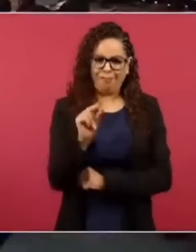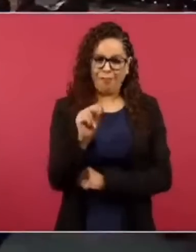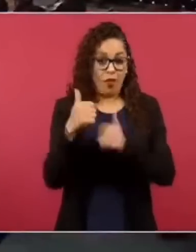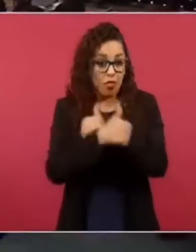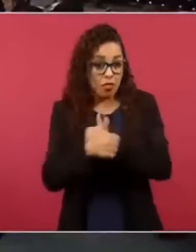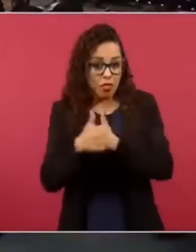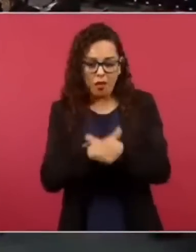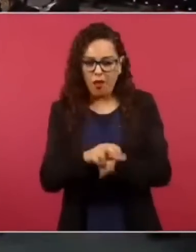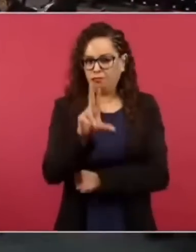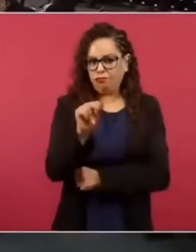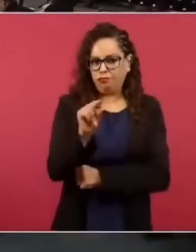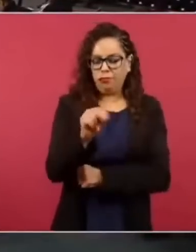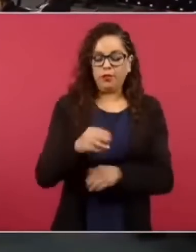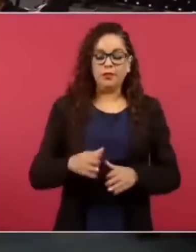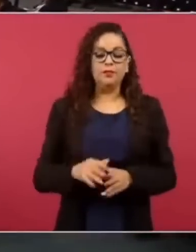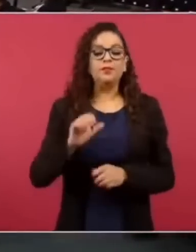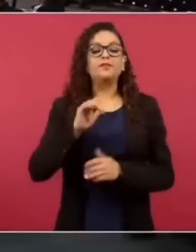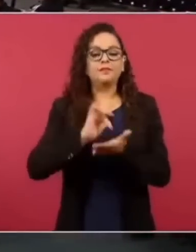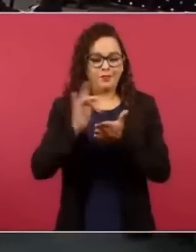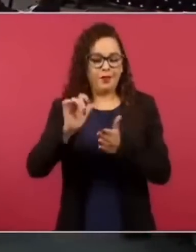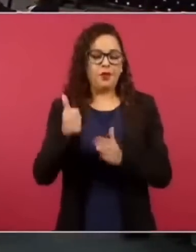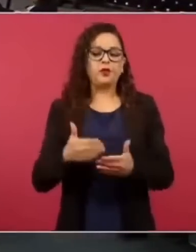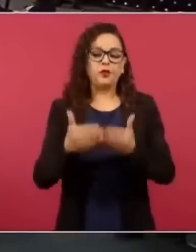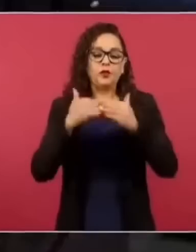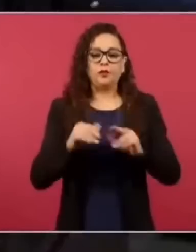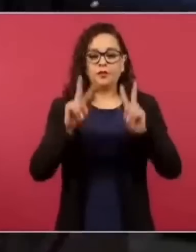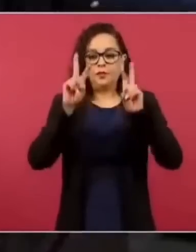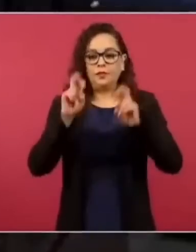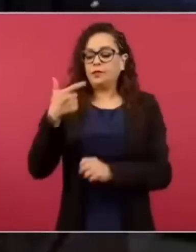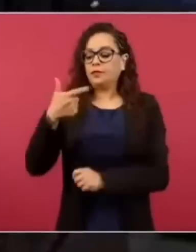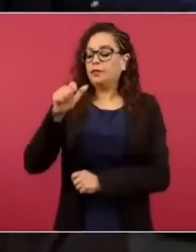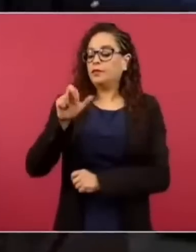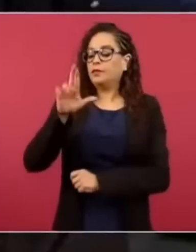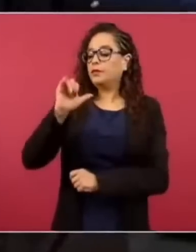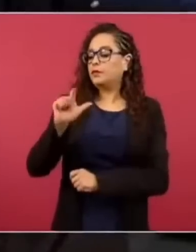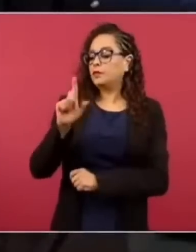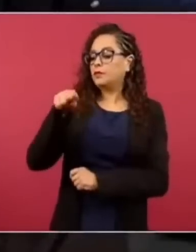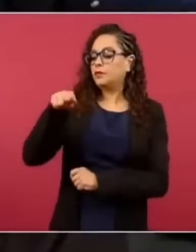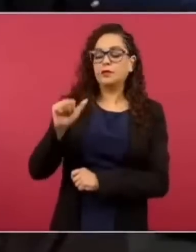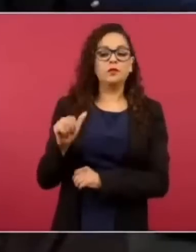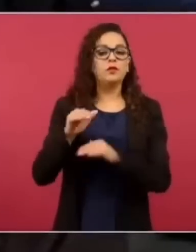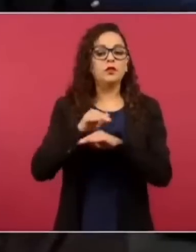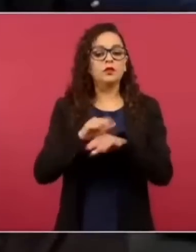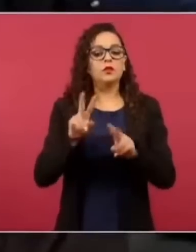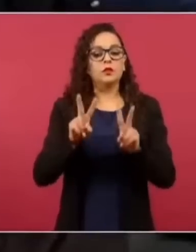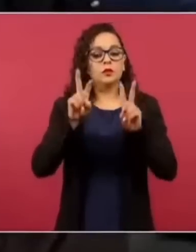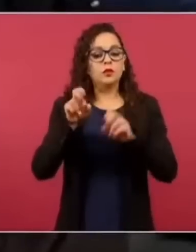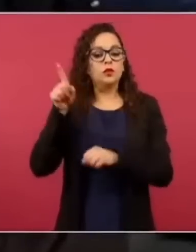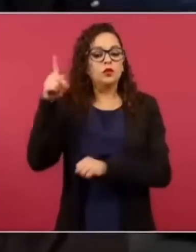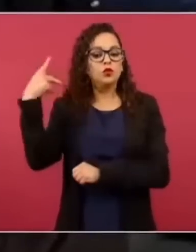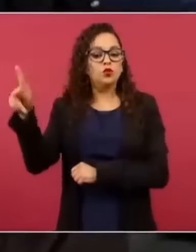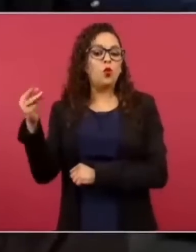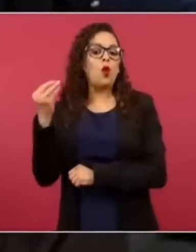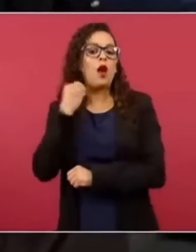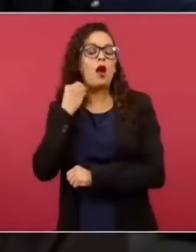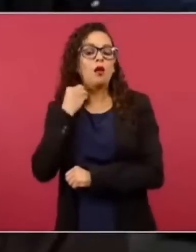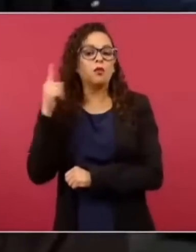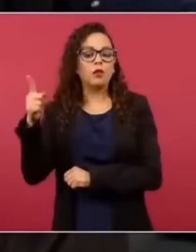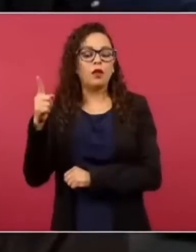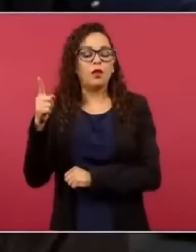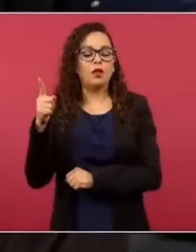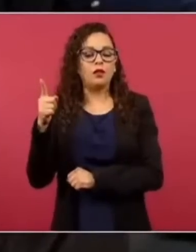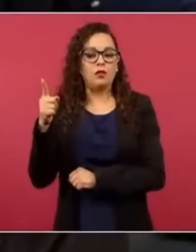El asunto de Genaro García Luna, como se sabe, bueno, hace unos días también la parte legal, la defensoría del